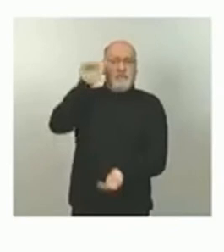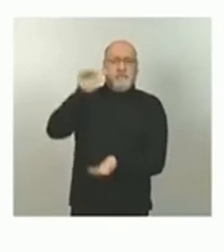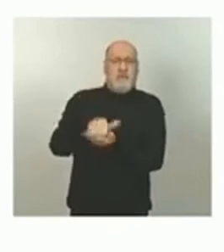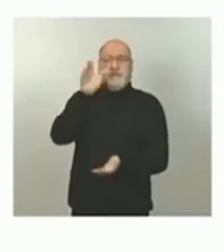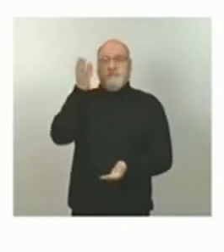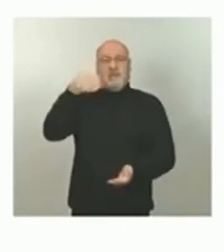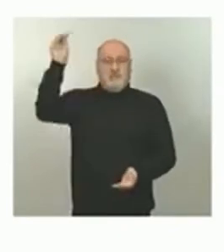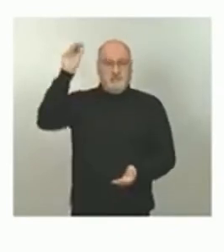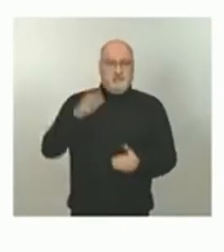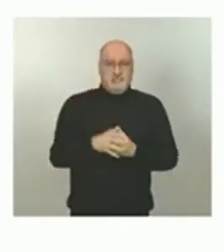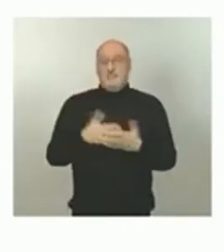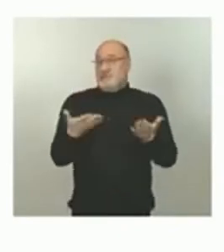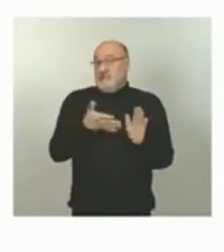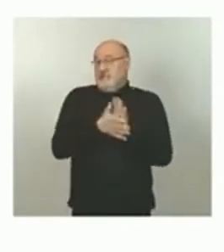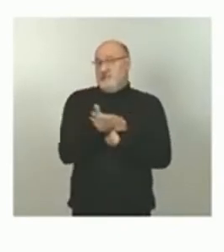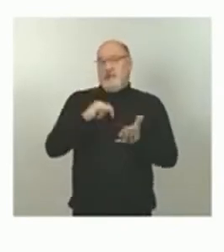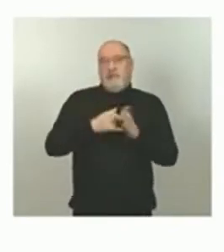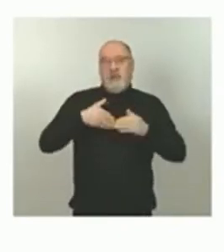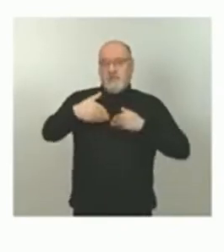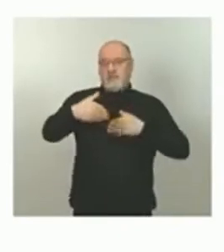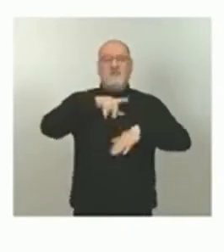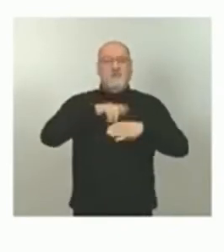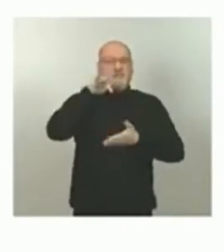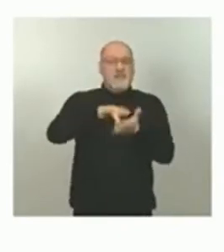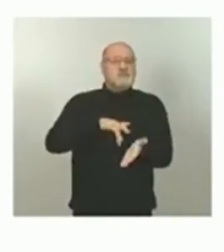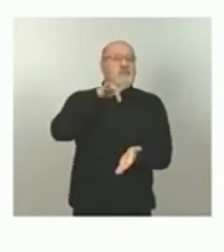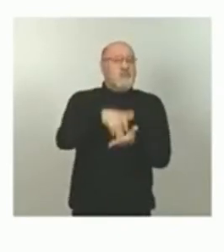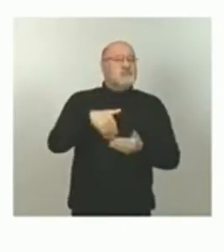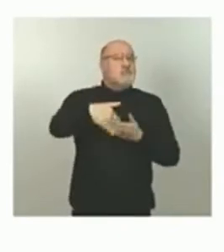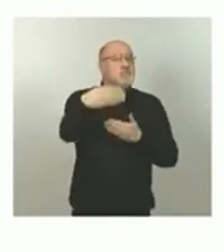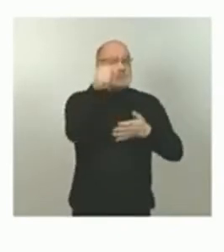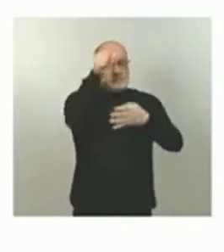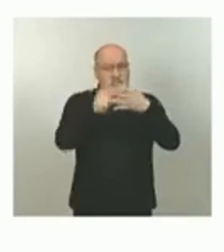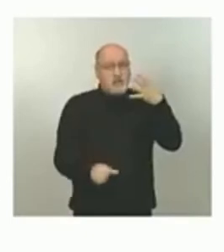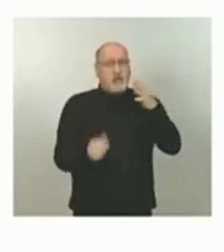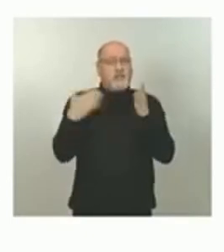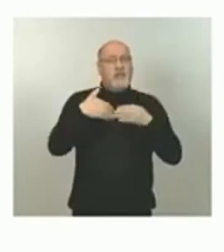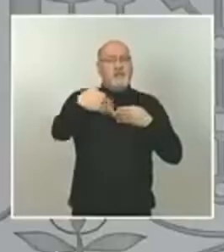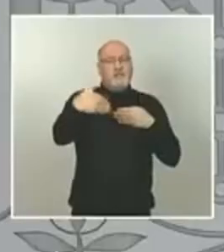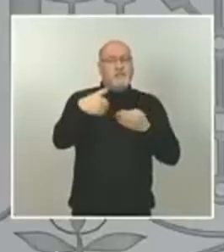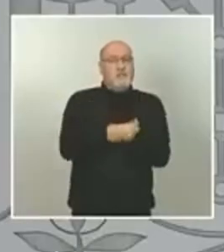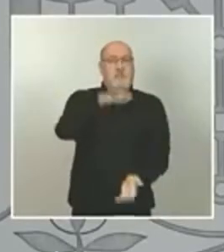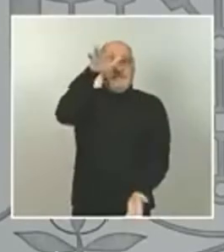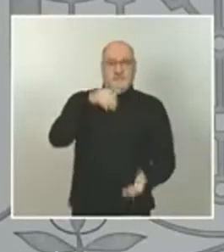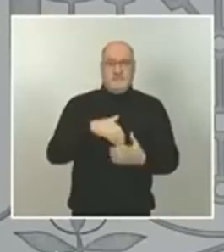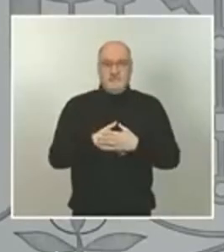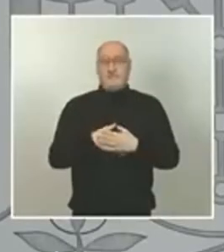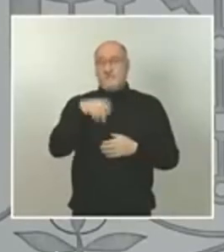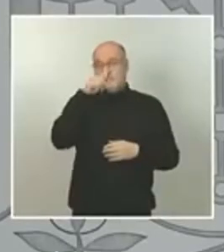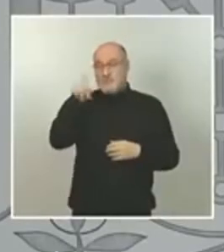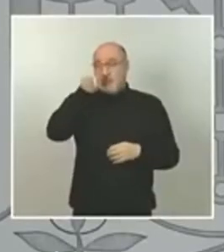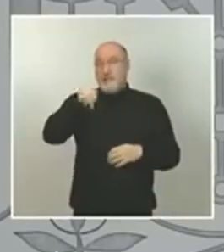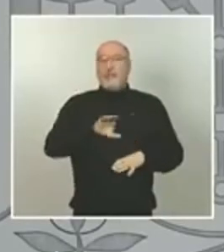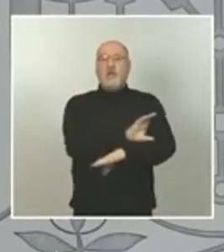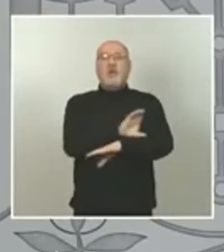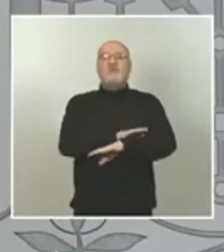el timing que se va a ir produciendo en las próximas semanas de incremento de llegada. Y también, como recordarán, en el Consejo de Ministros de